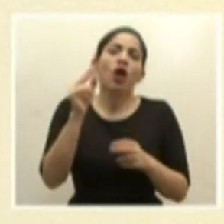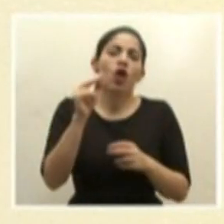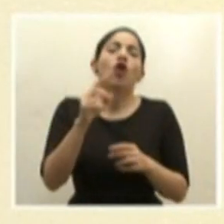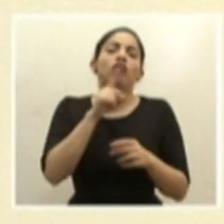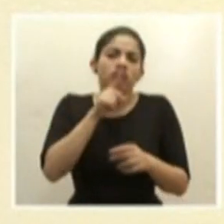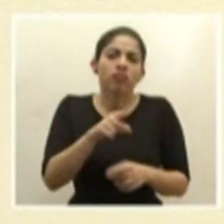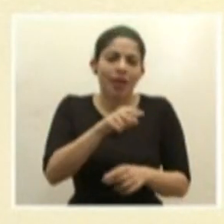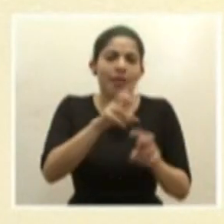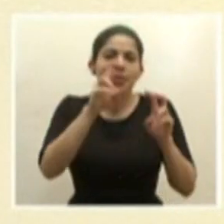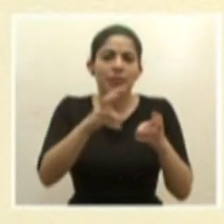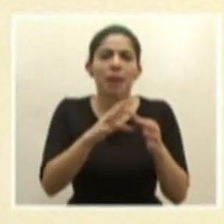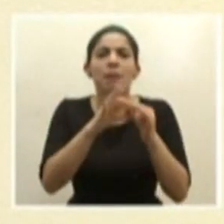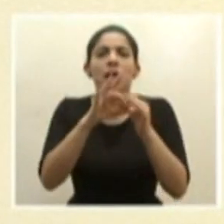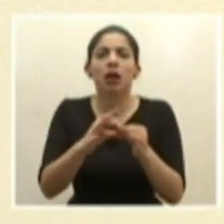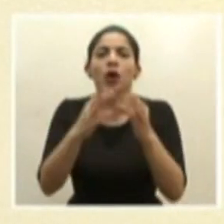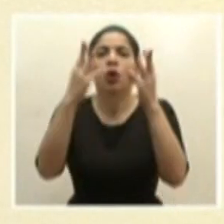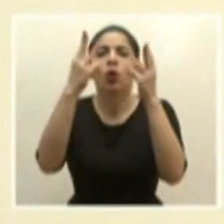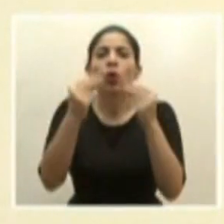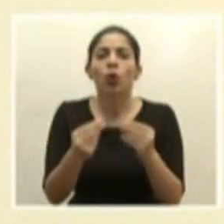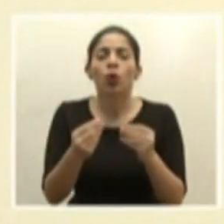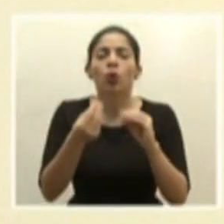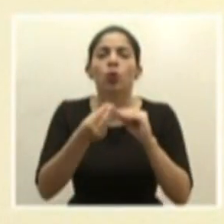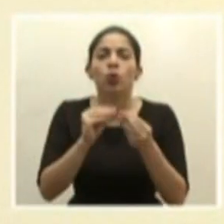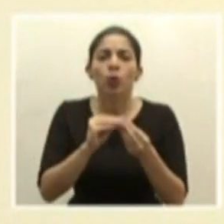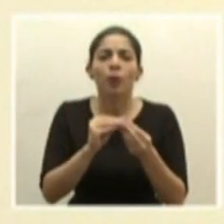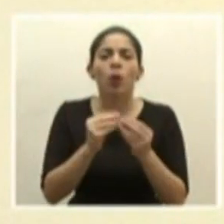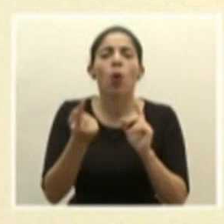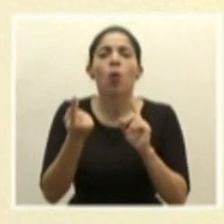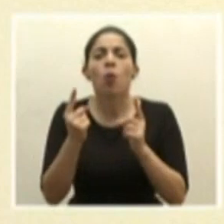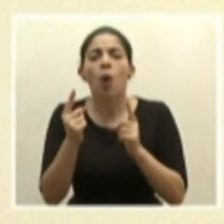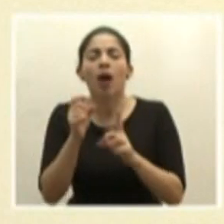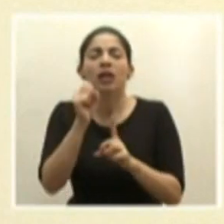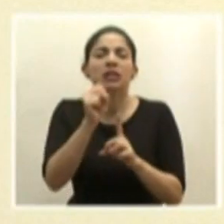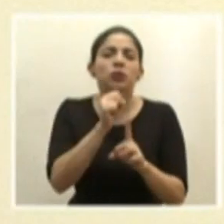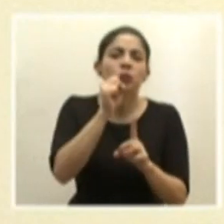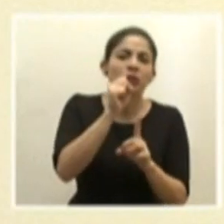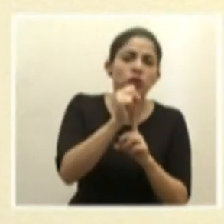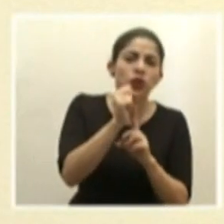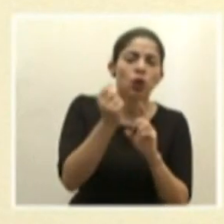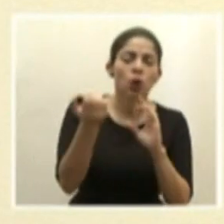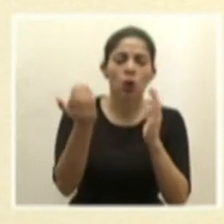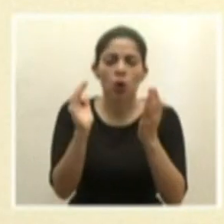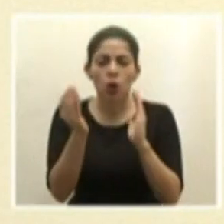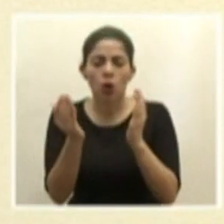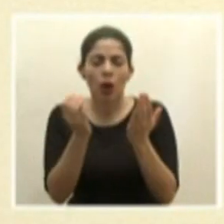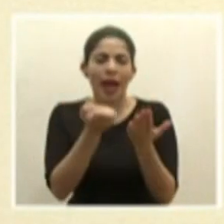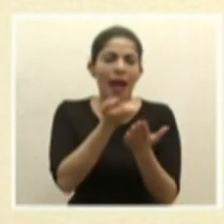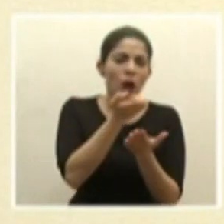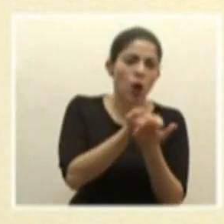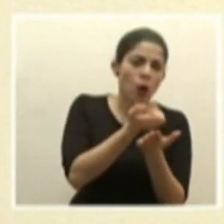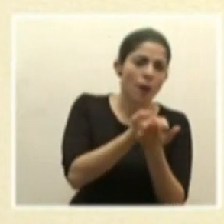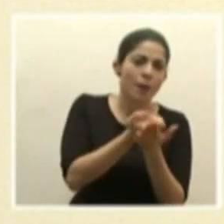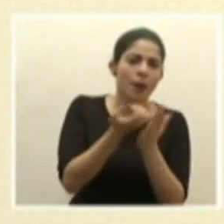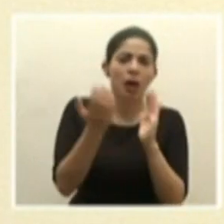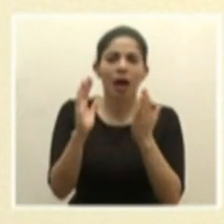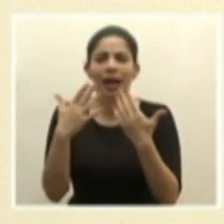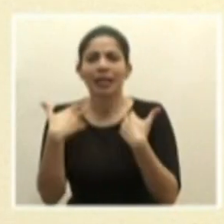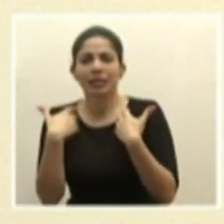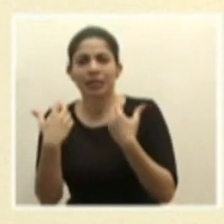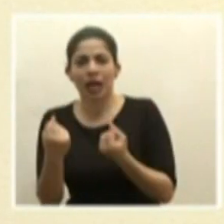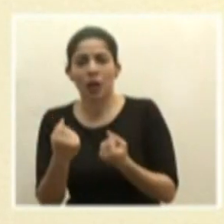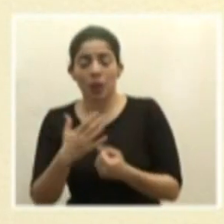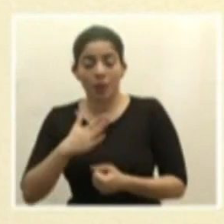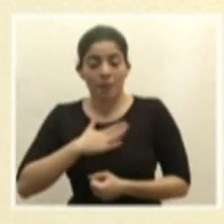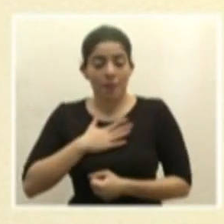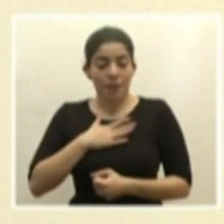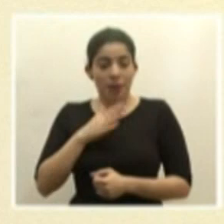mucho con temas cuantitativos, temas cualitativos, sobre circunstancias entre valorar entre economía y salud. Creo que desde mi